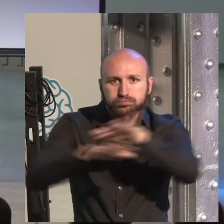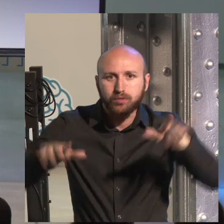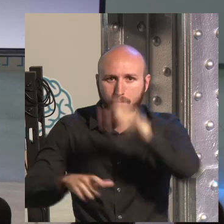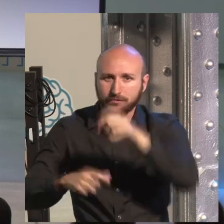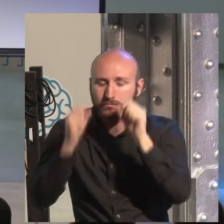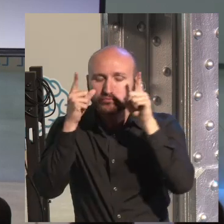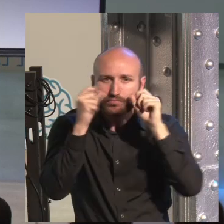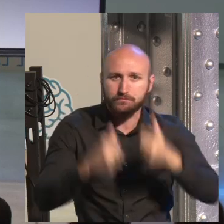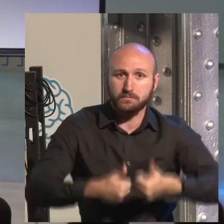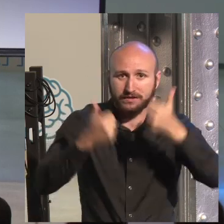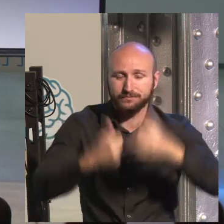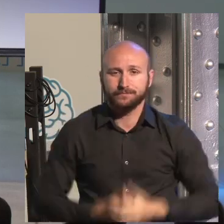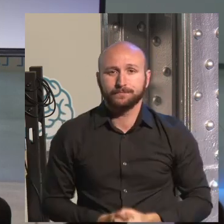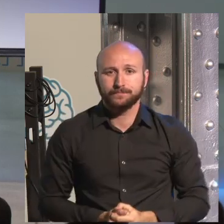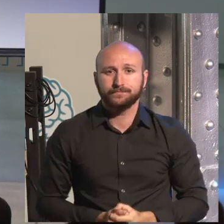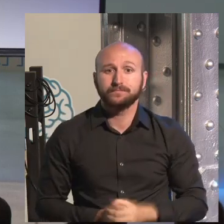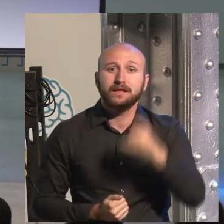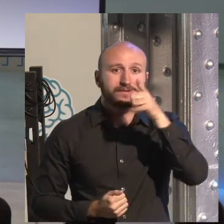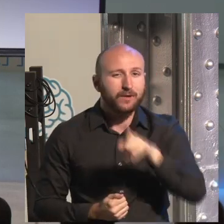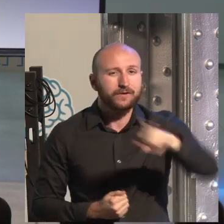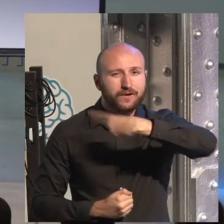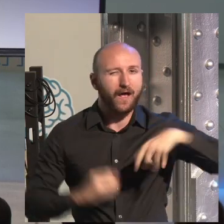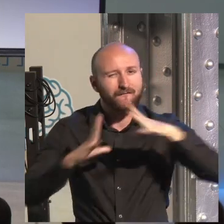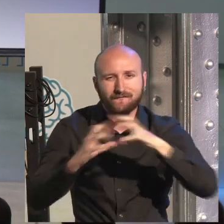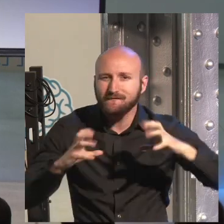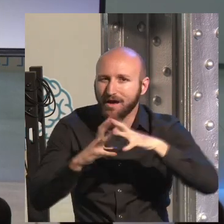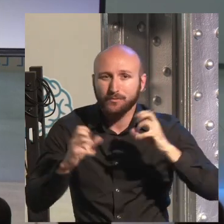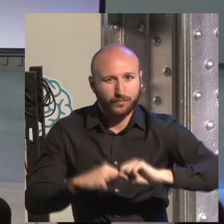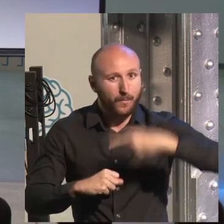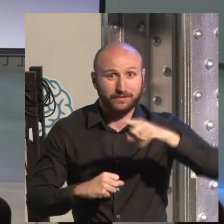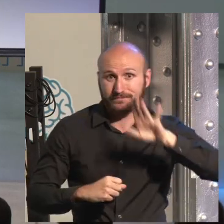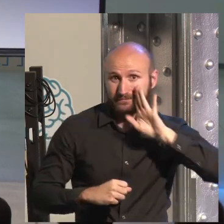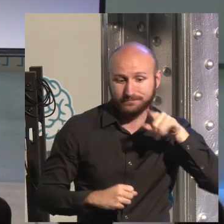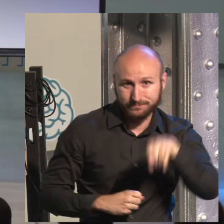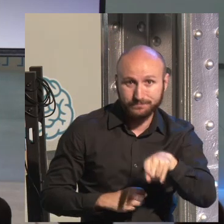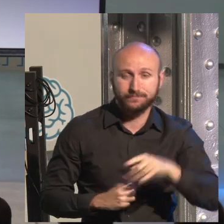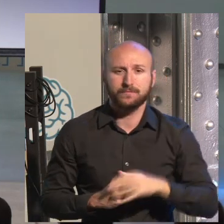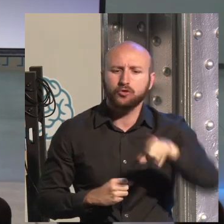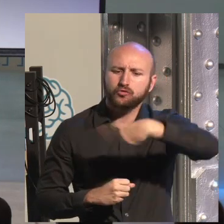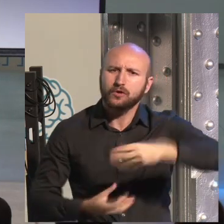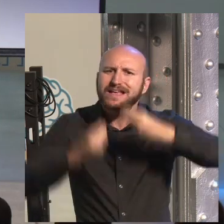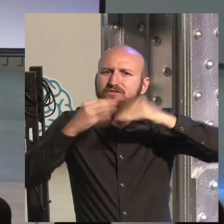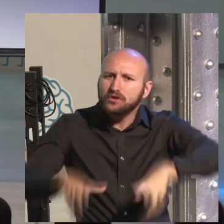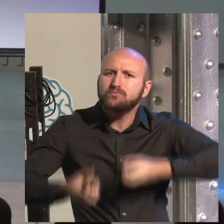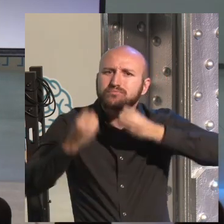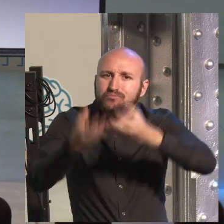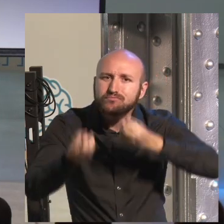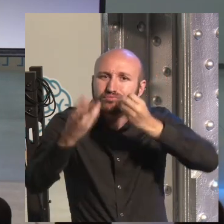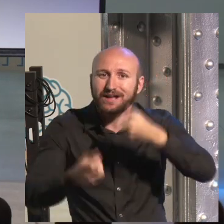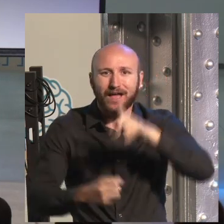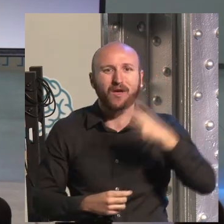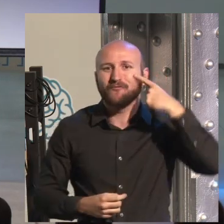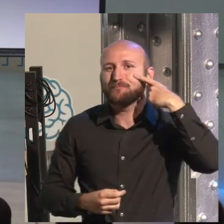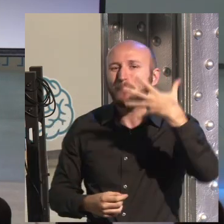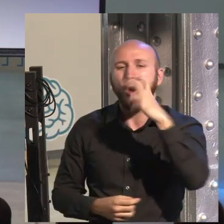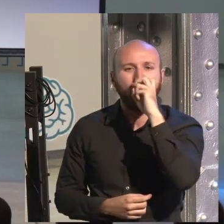Y porque no hay otra cosa que nosotros deseemos más. Estamos continuamente contándonos historias. El cotilleo, el famoso